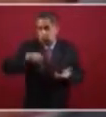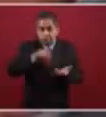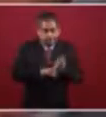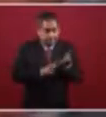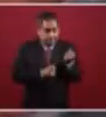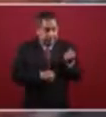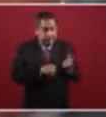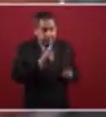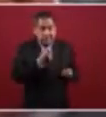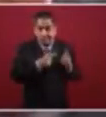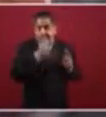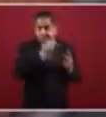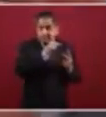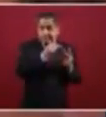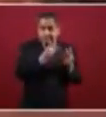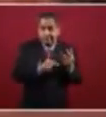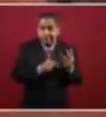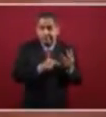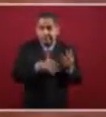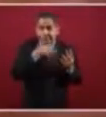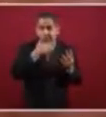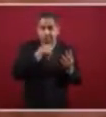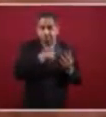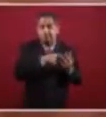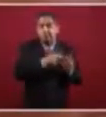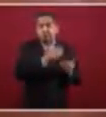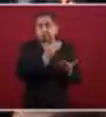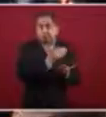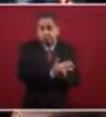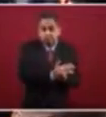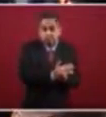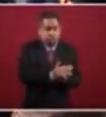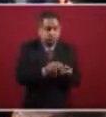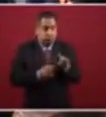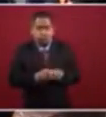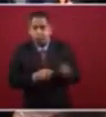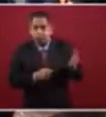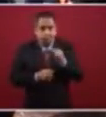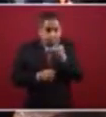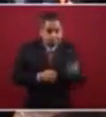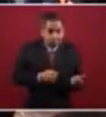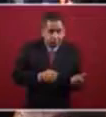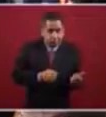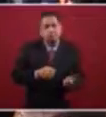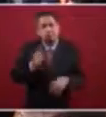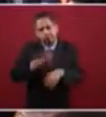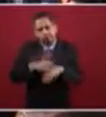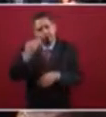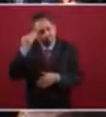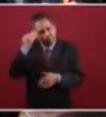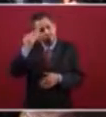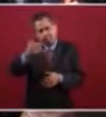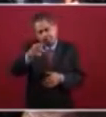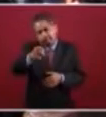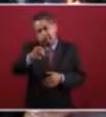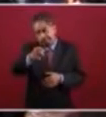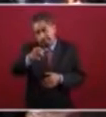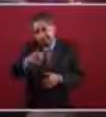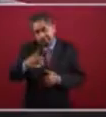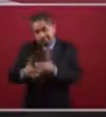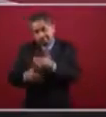elementos que están deteniendo lo que usted está mencionando, pues podría llevarse más tiempo en el